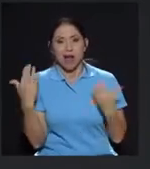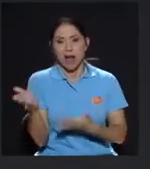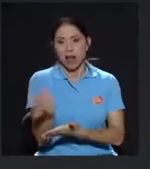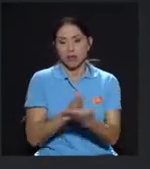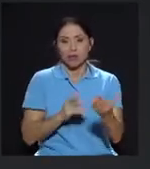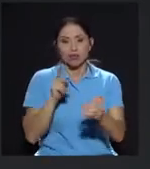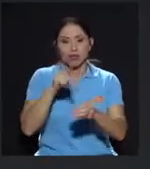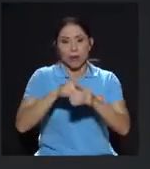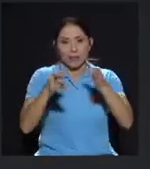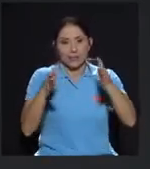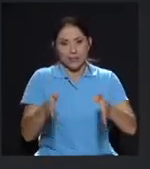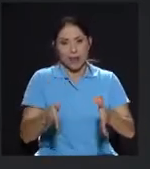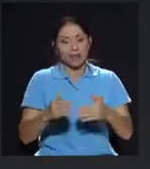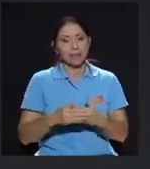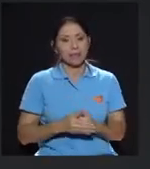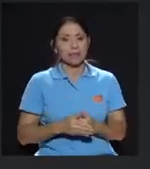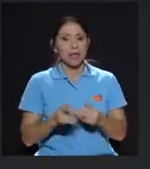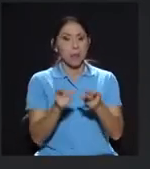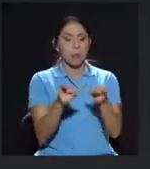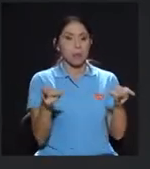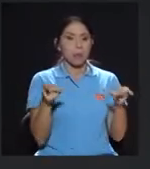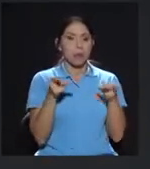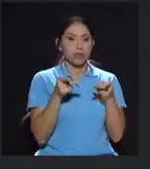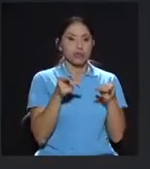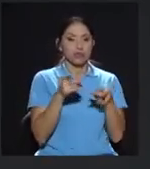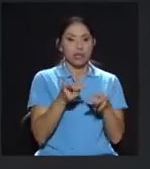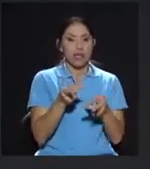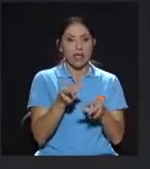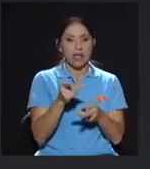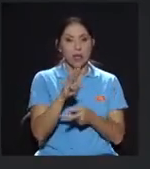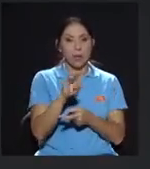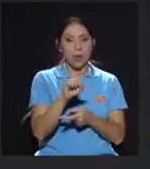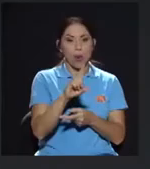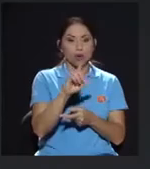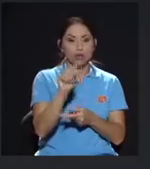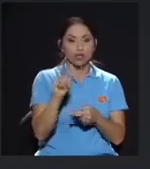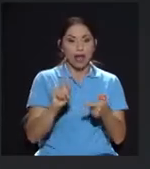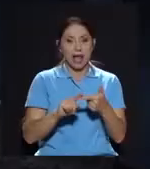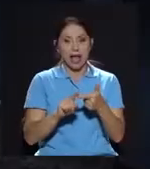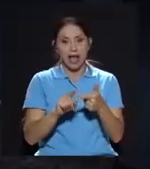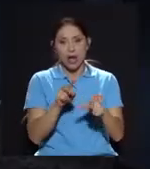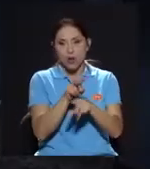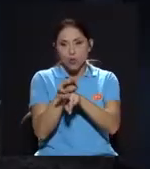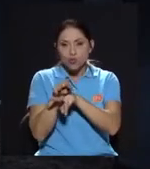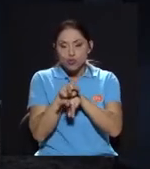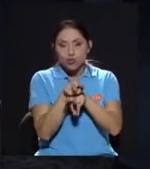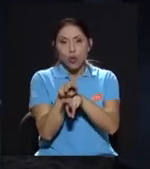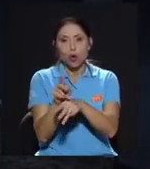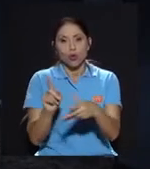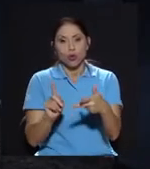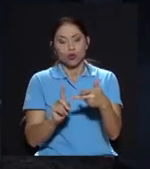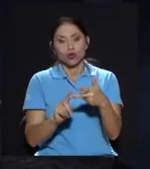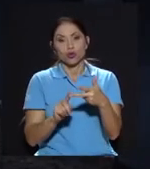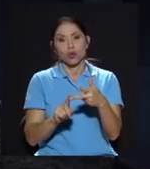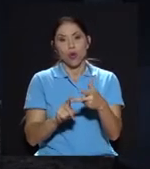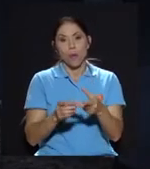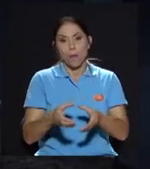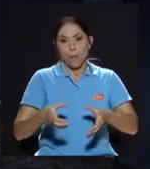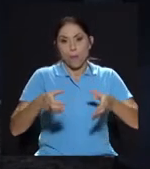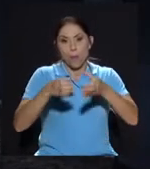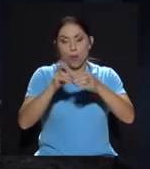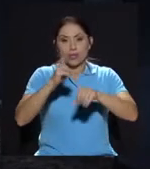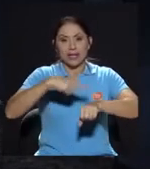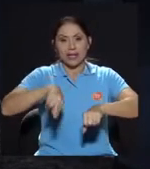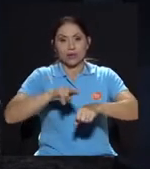participantes ya sea puestos de bolsa custodios la misma bolsa nacional de valores y otros decir bueno entonces qué son